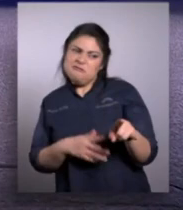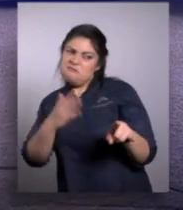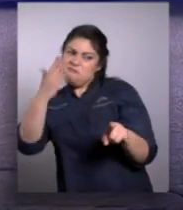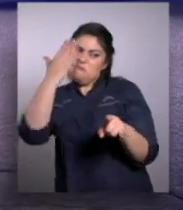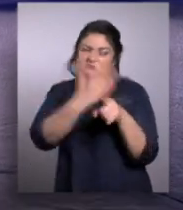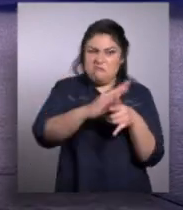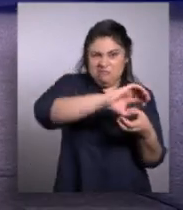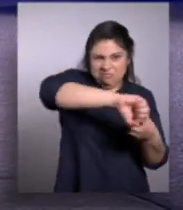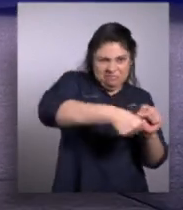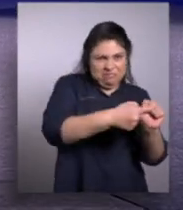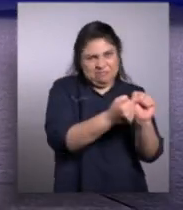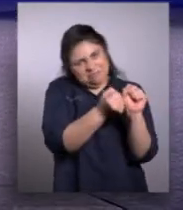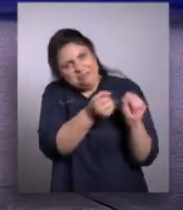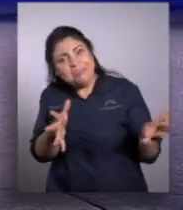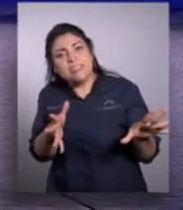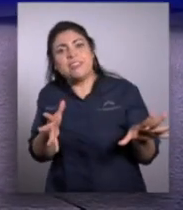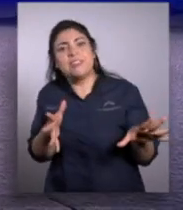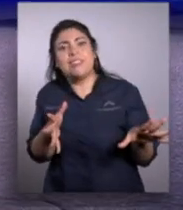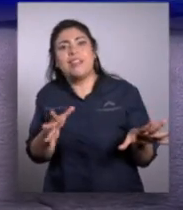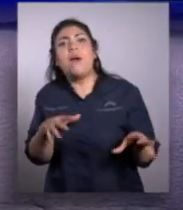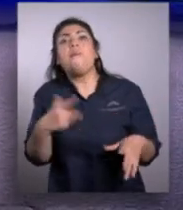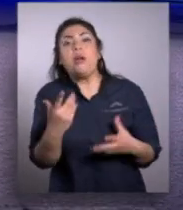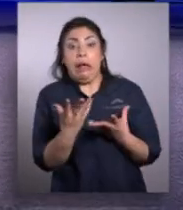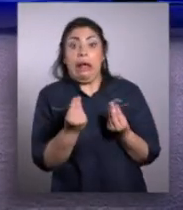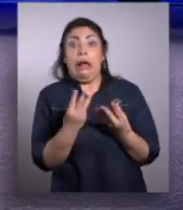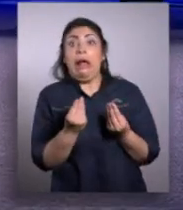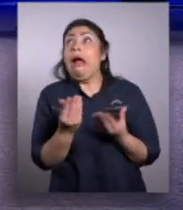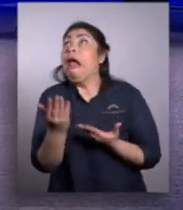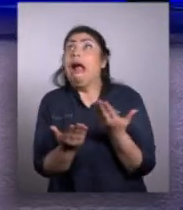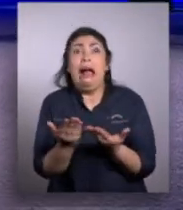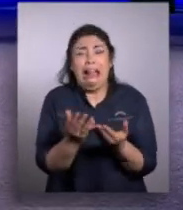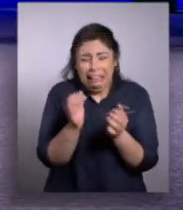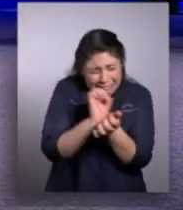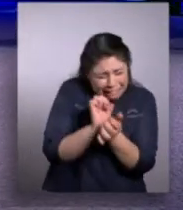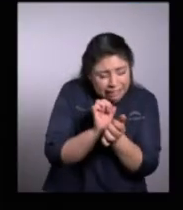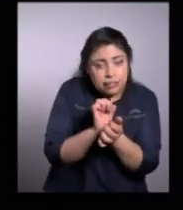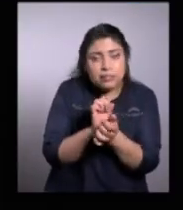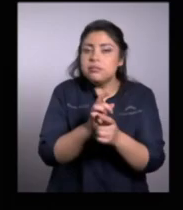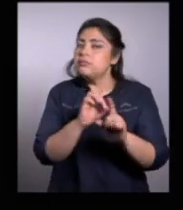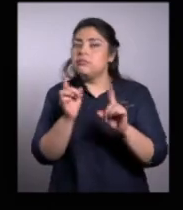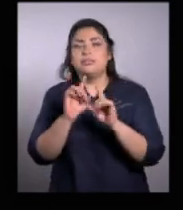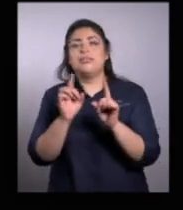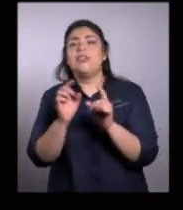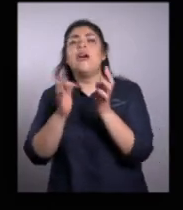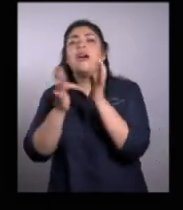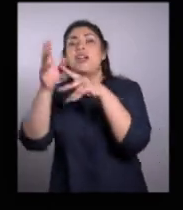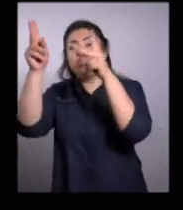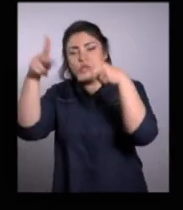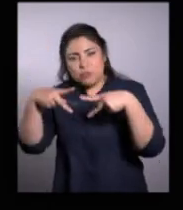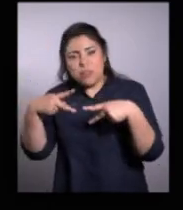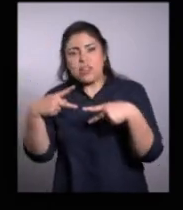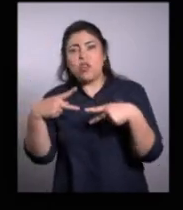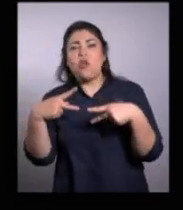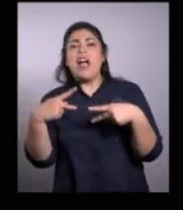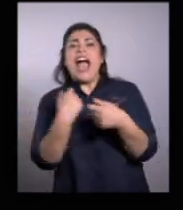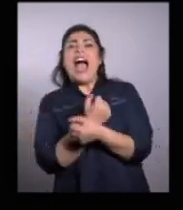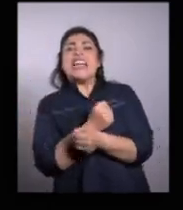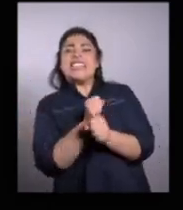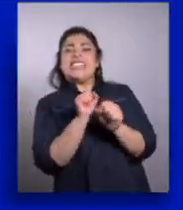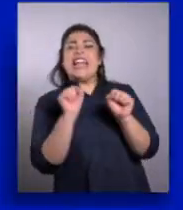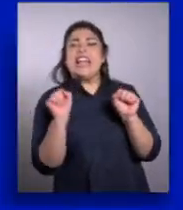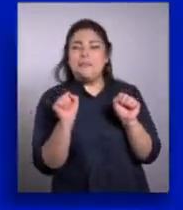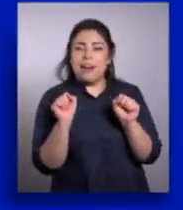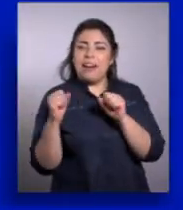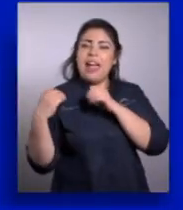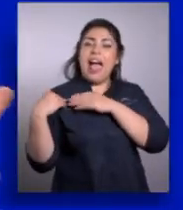a una vida de servidumbre porque ciertamente no se ocurrió a los ángeles sino que socorrió a la descendencia de abraham dios no